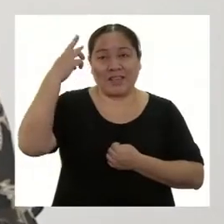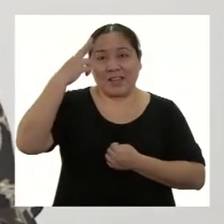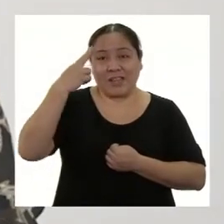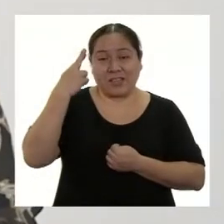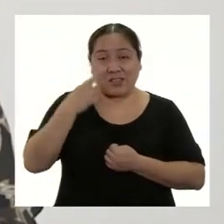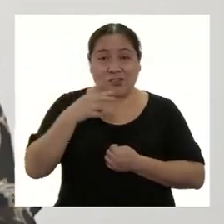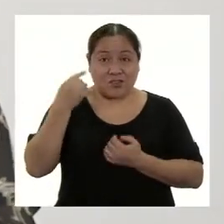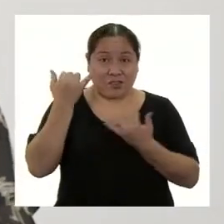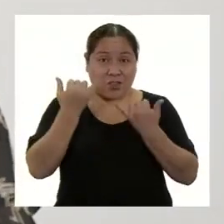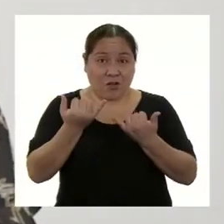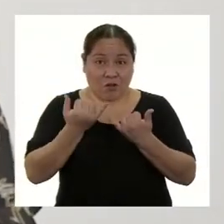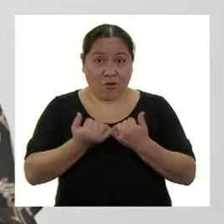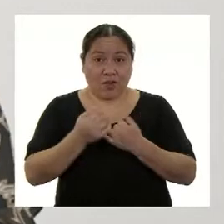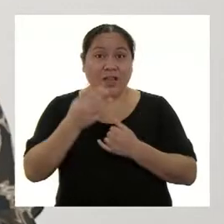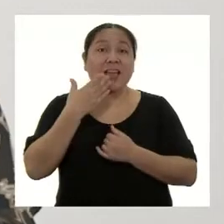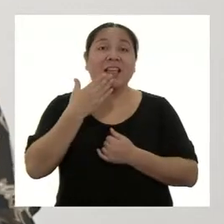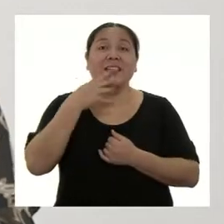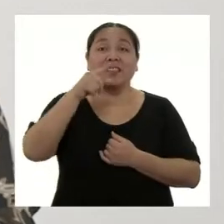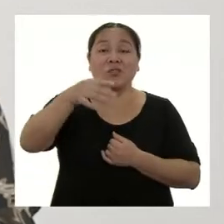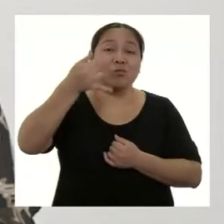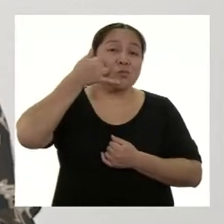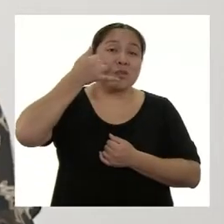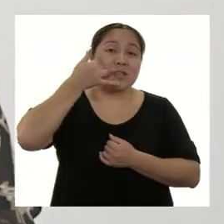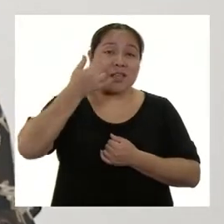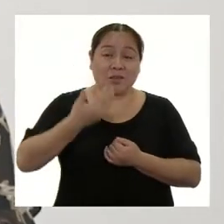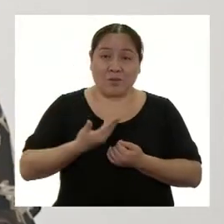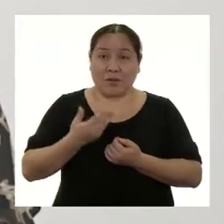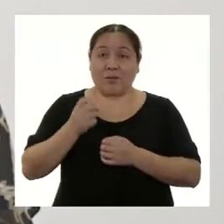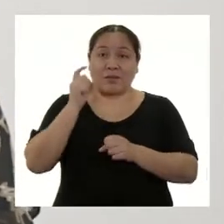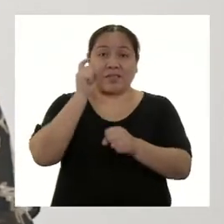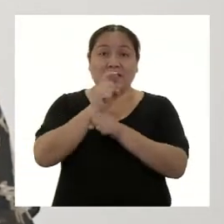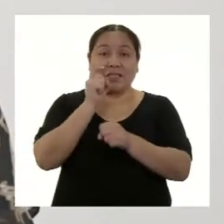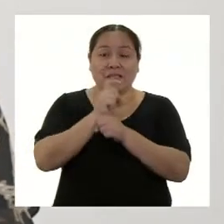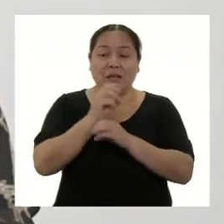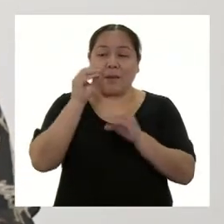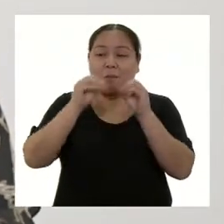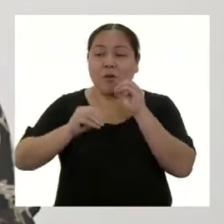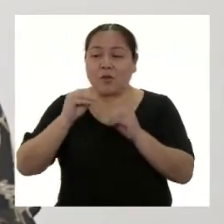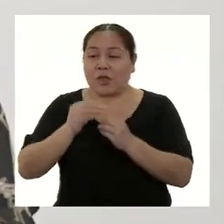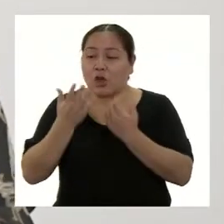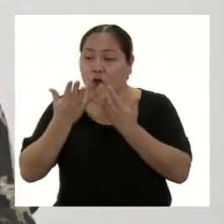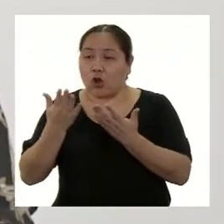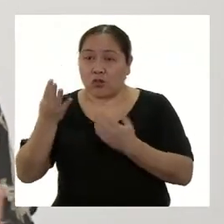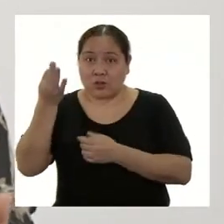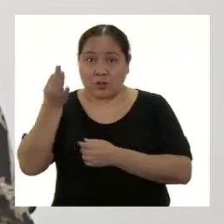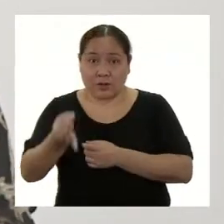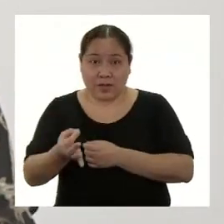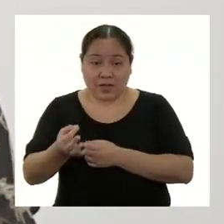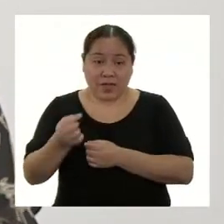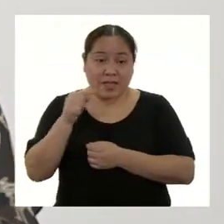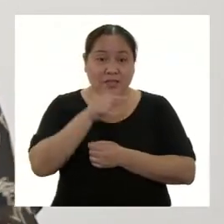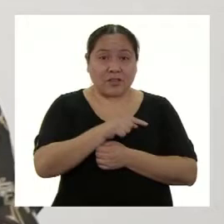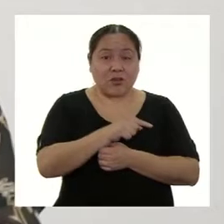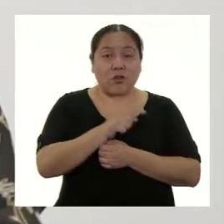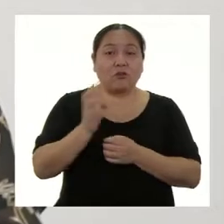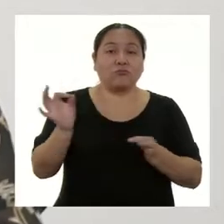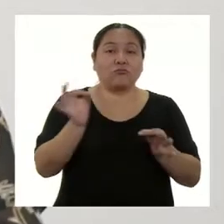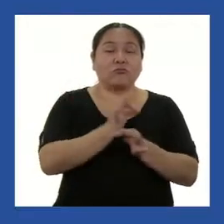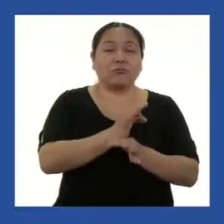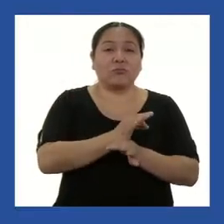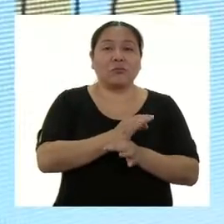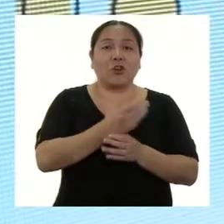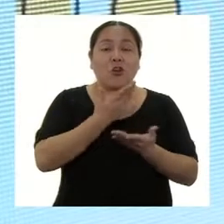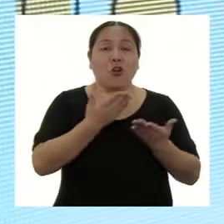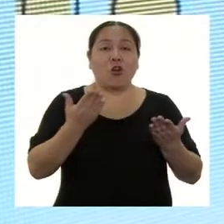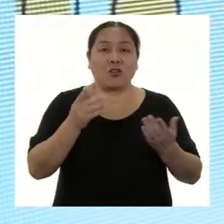de hoy, gracias a tu llamada, vamos a enseñar a modelar objetos reales con formas geométricas